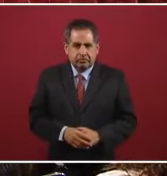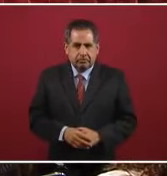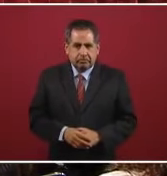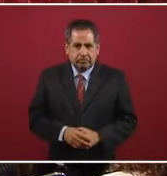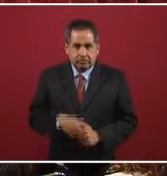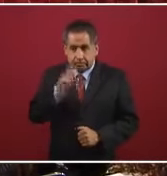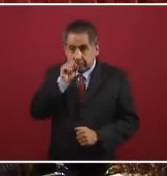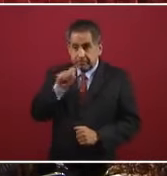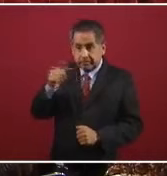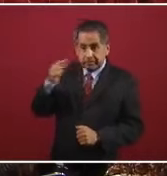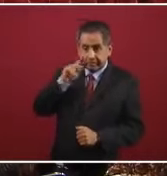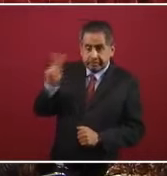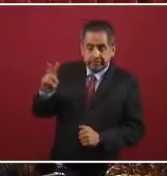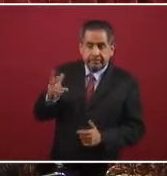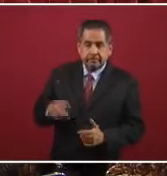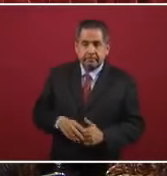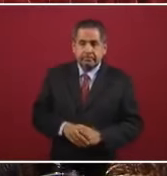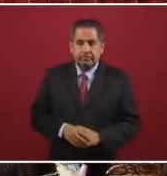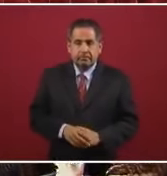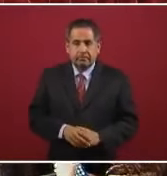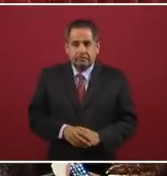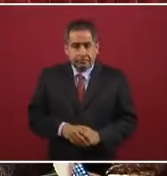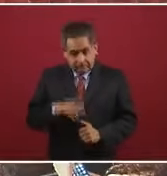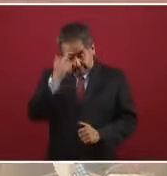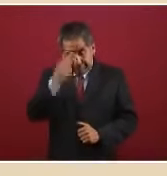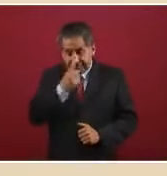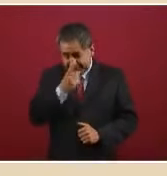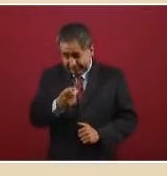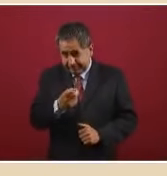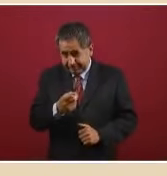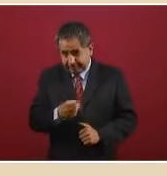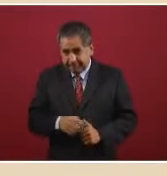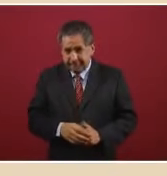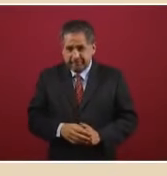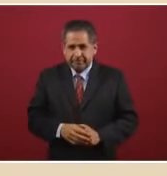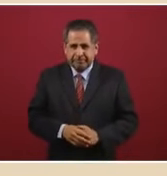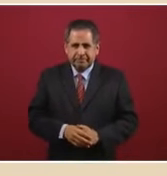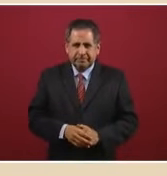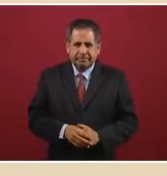Miren esto otro. ¿Se acuerdan que les dije?